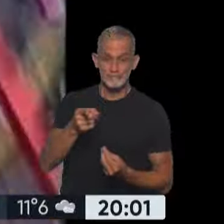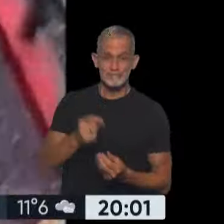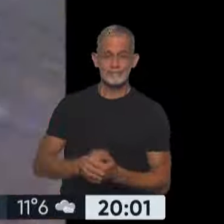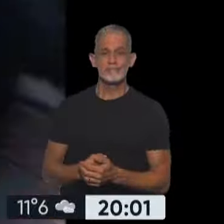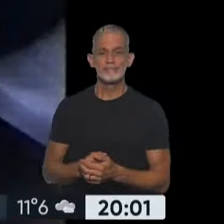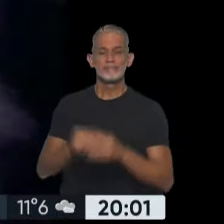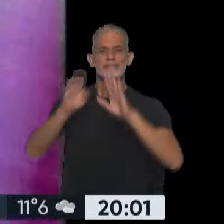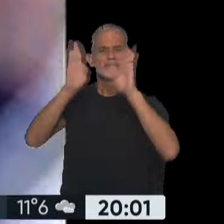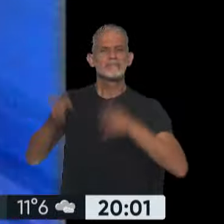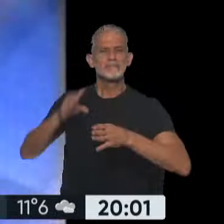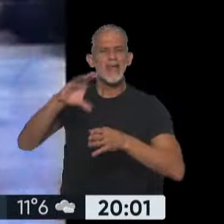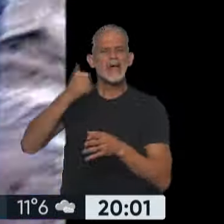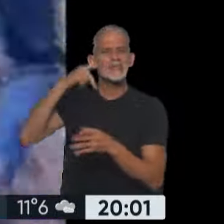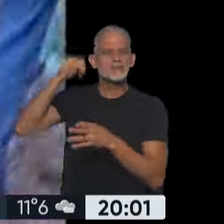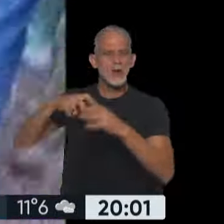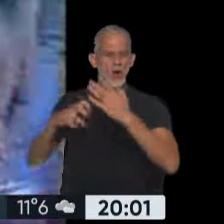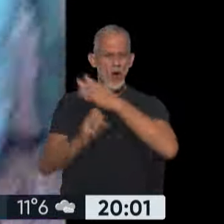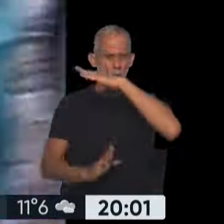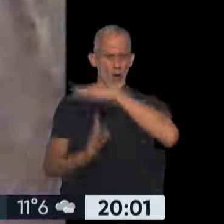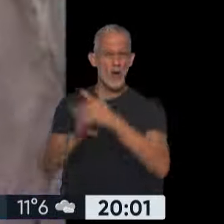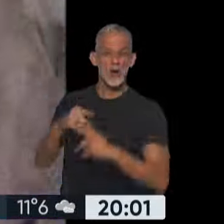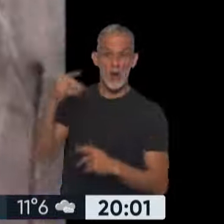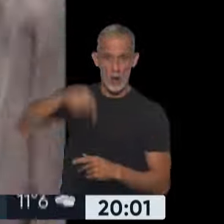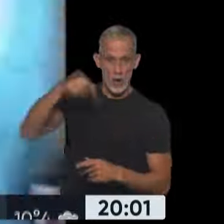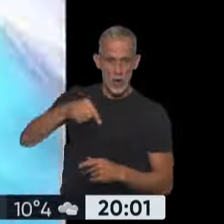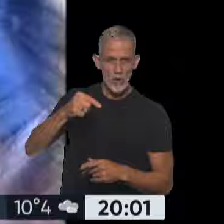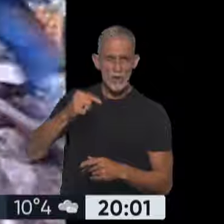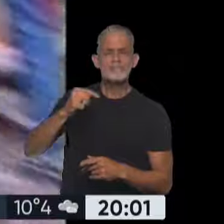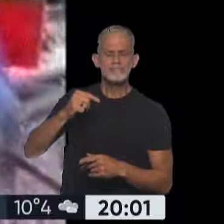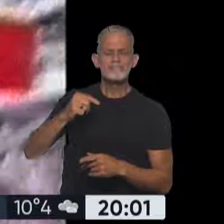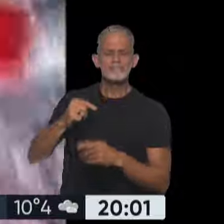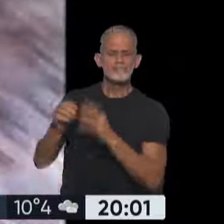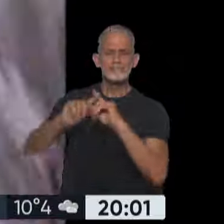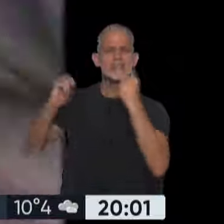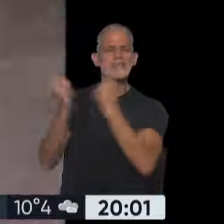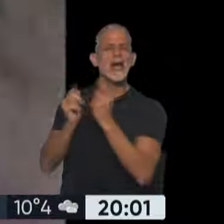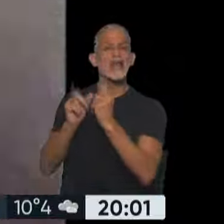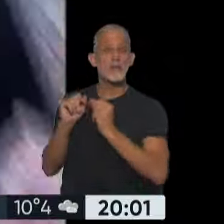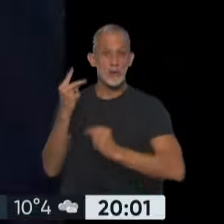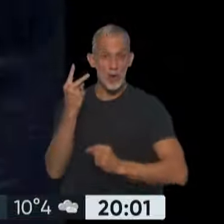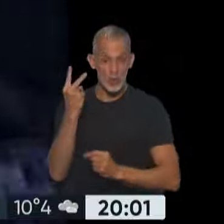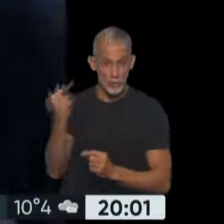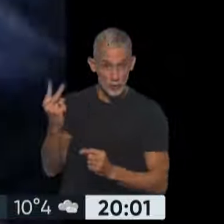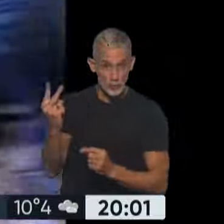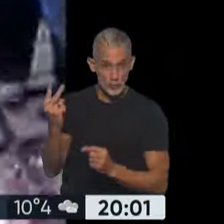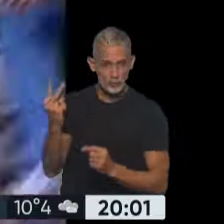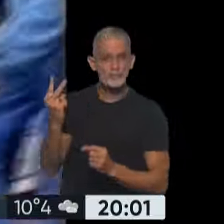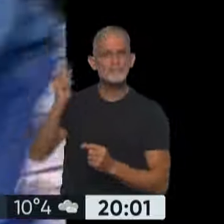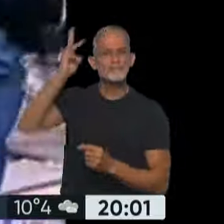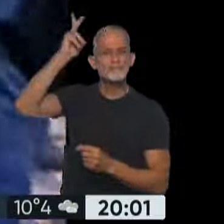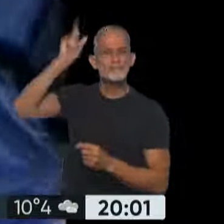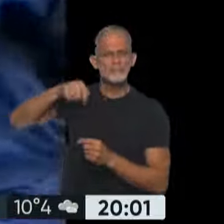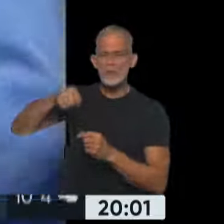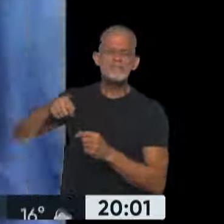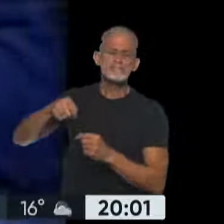la Cámara de Casación en la jornada de hoy, la sala 2 de la Cámara Federal de Casación